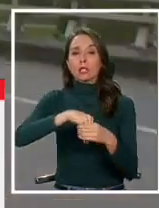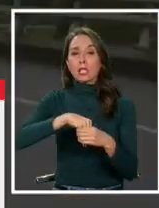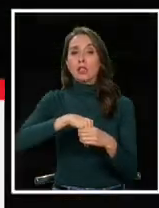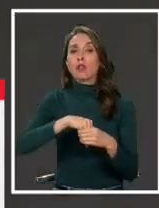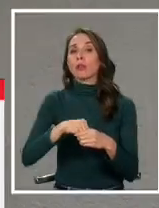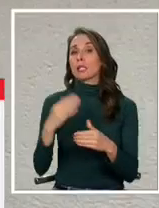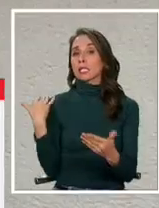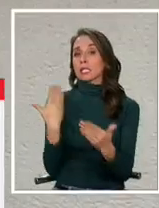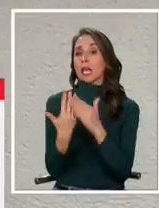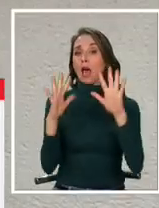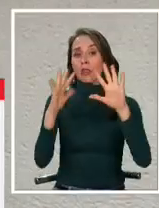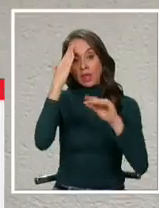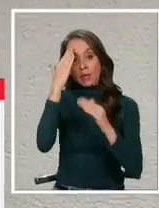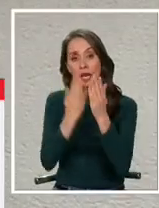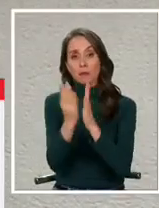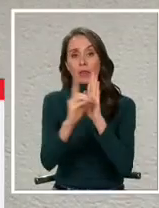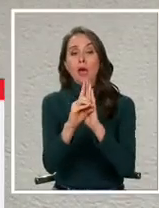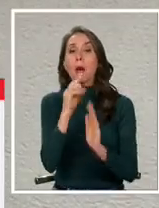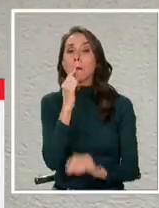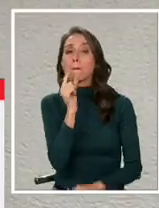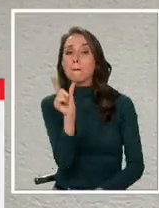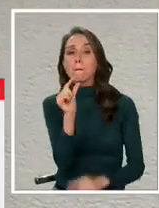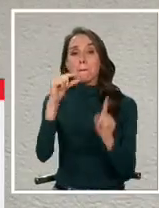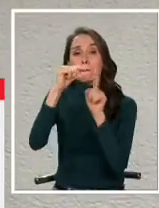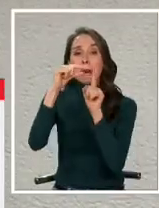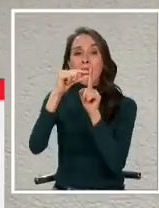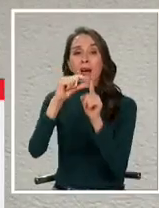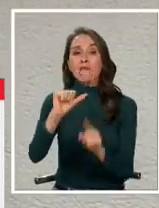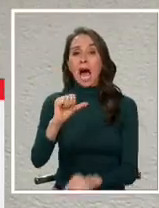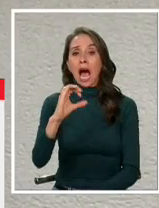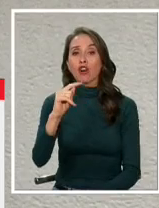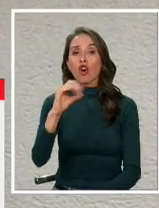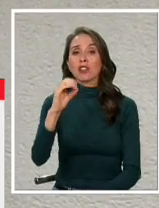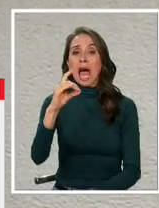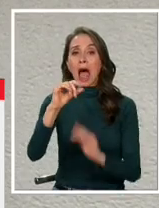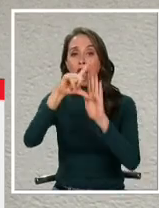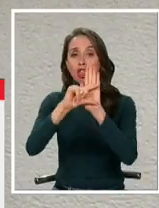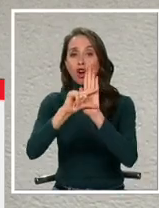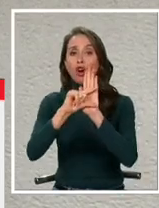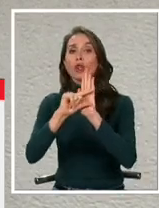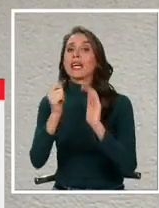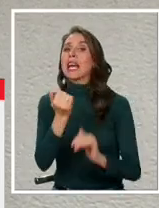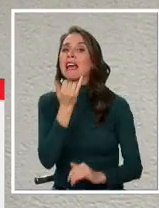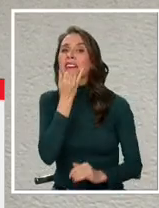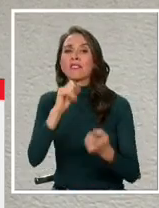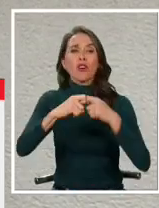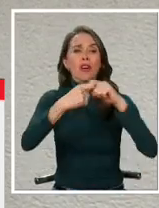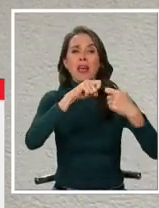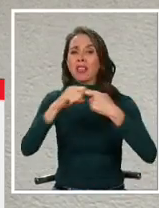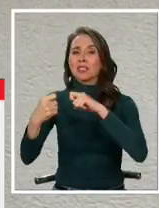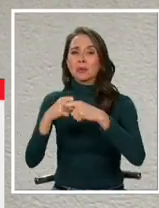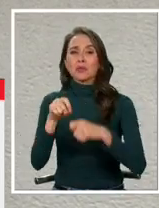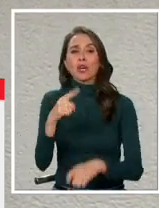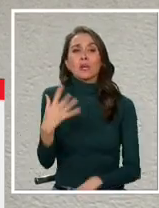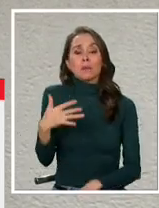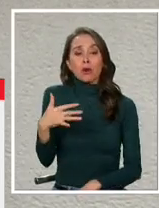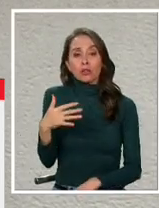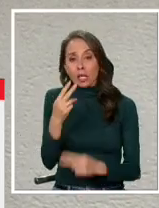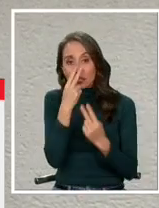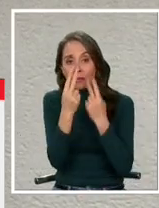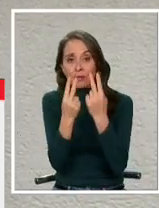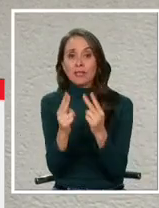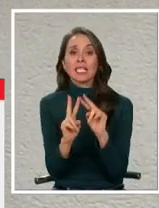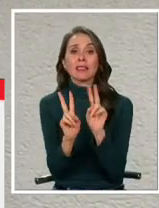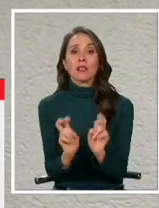medida el concepto de acotado es un concepto que genera un debate completamente equivocado aquí lo que importa que es que el análisis de